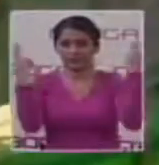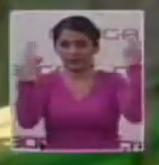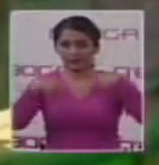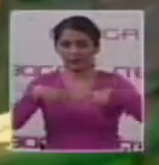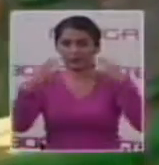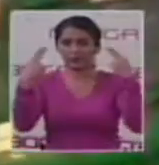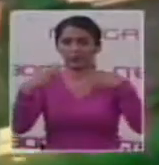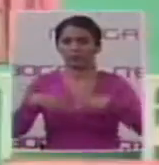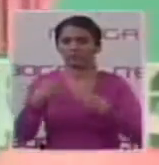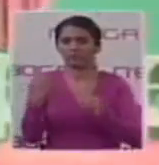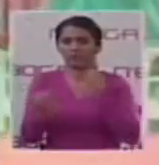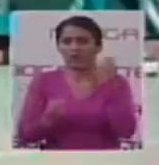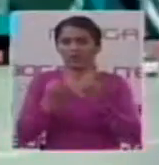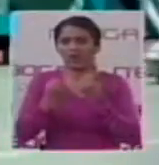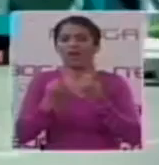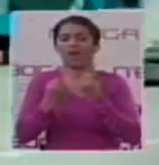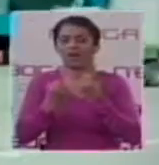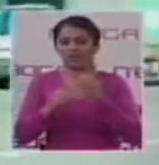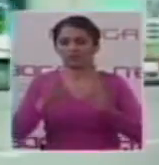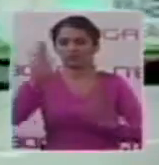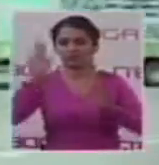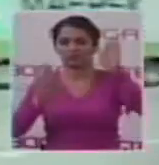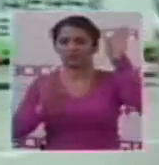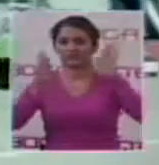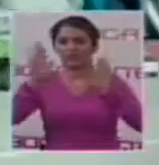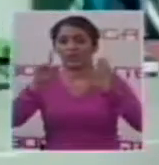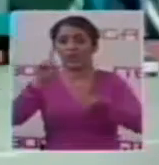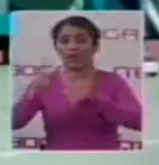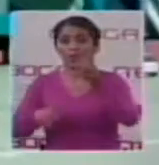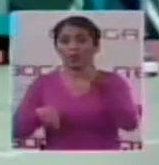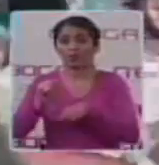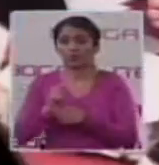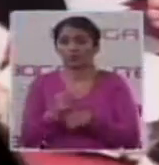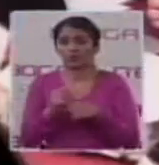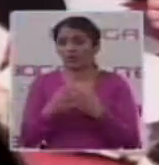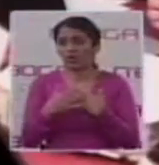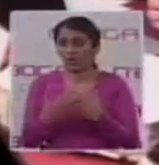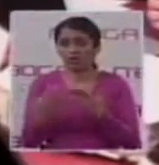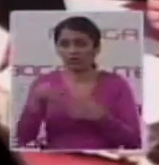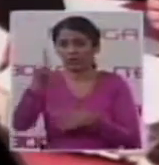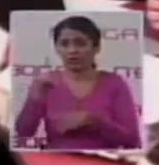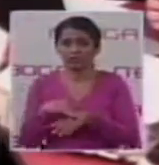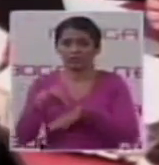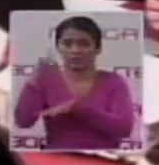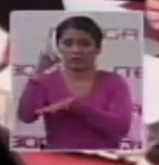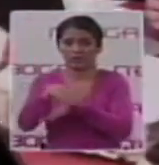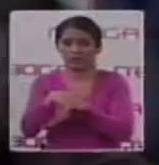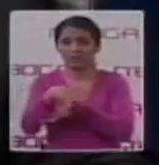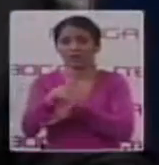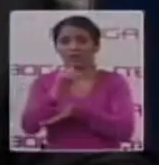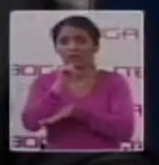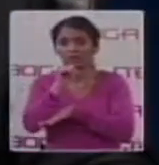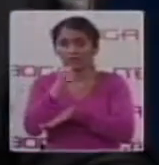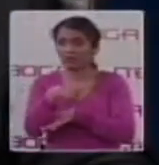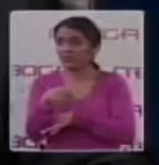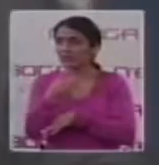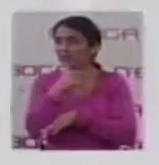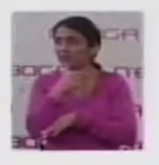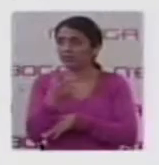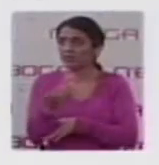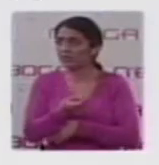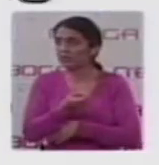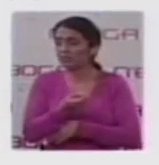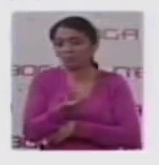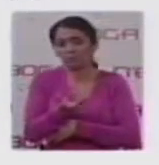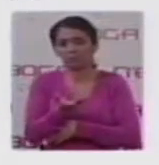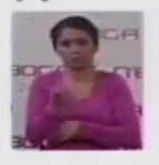Inversiones, realiza subastas de las mercancías declaradas en abandono y decomiso. En la actualidad, existen subastas presenciales.